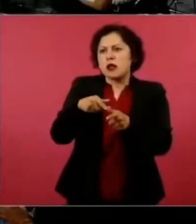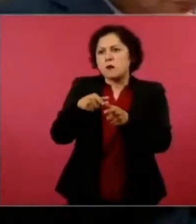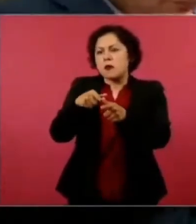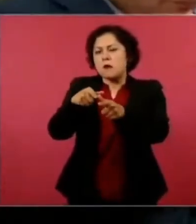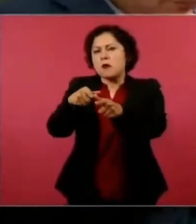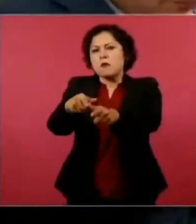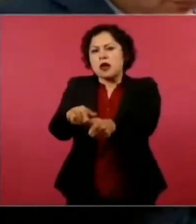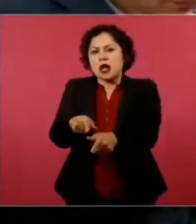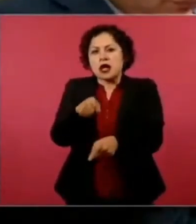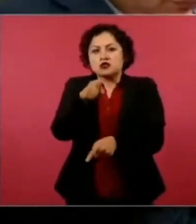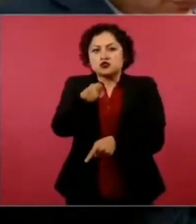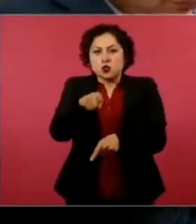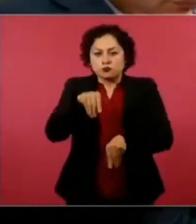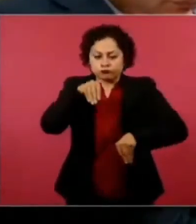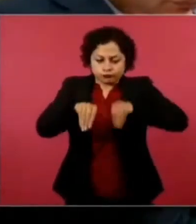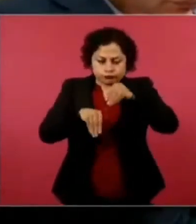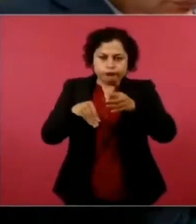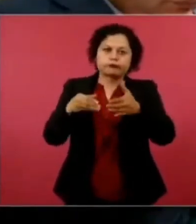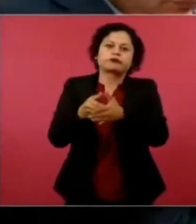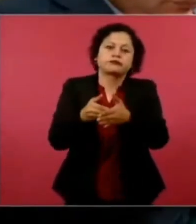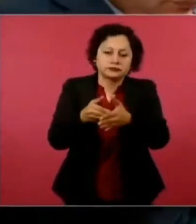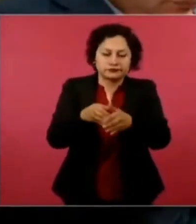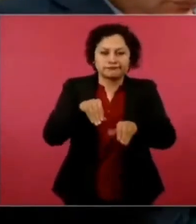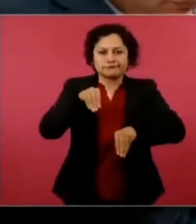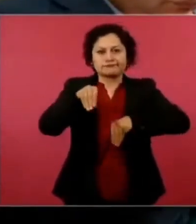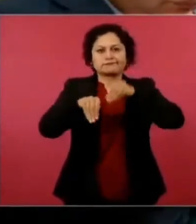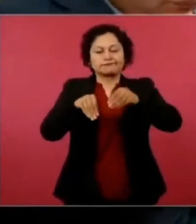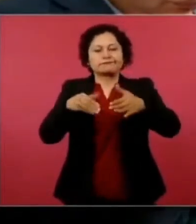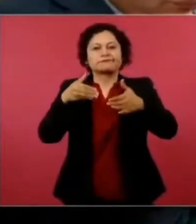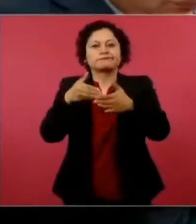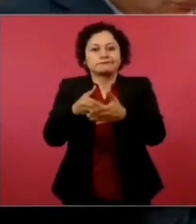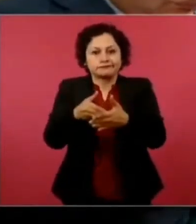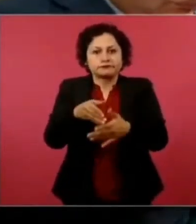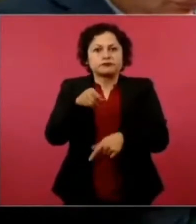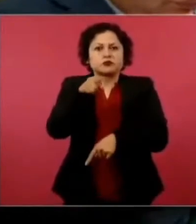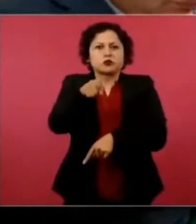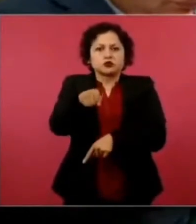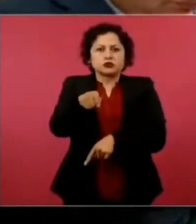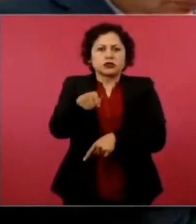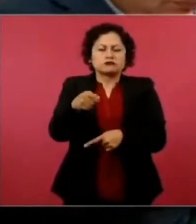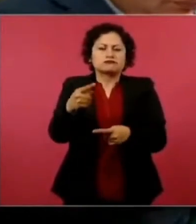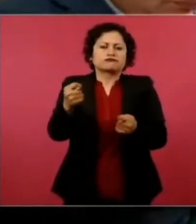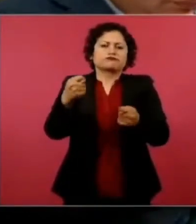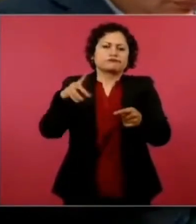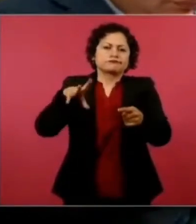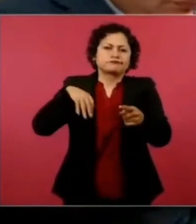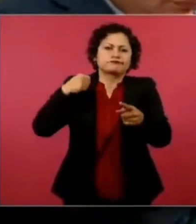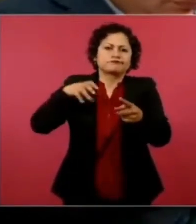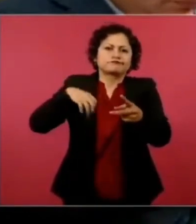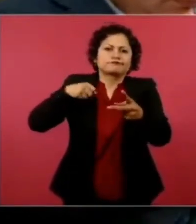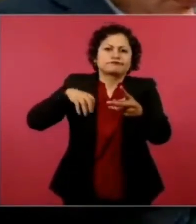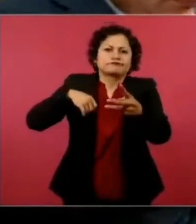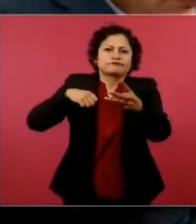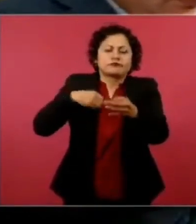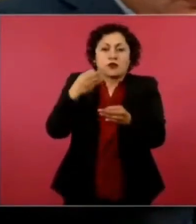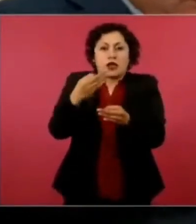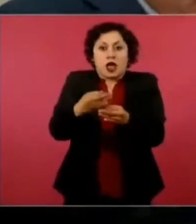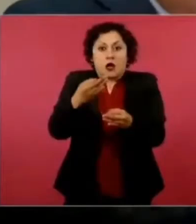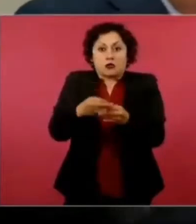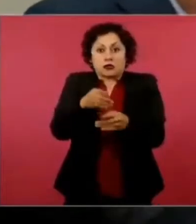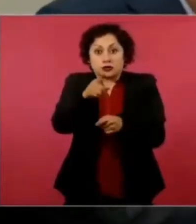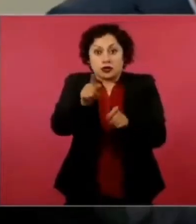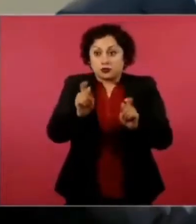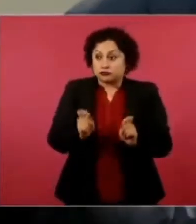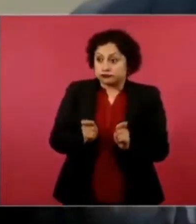fueron frenando, y que pese a todo esto, pues está entregando buenas cuentas en lo que es en la cuestión económica, está entregando